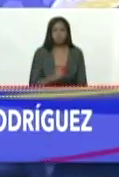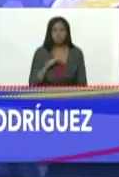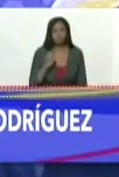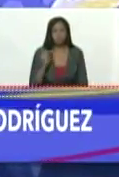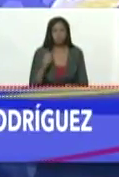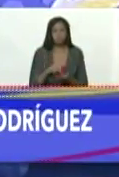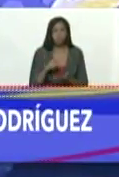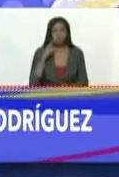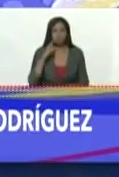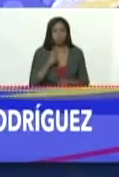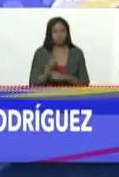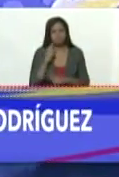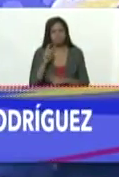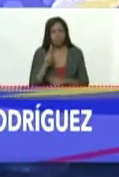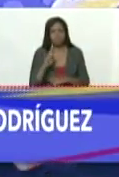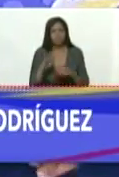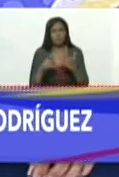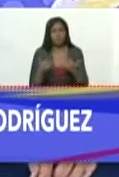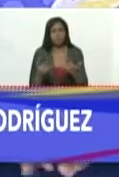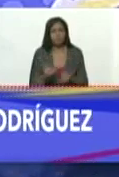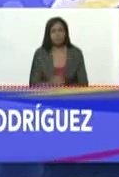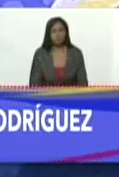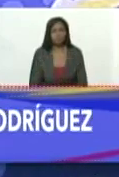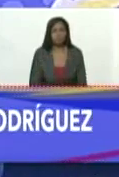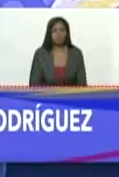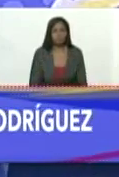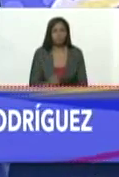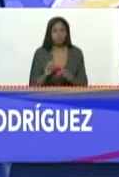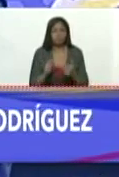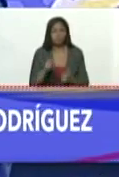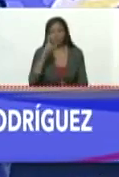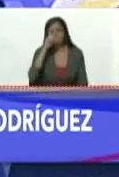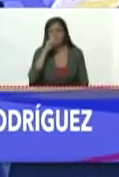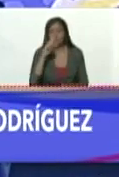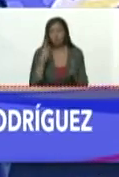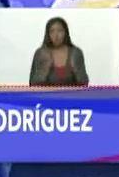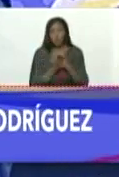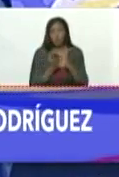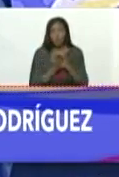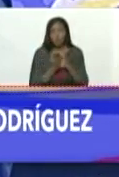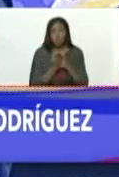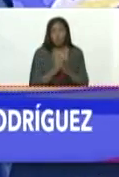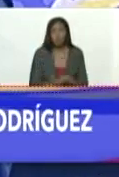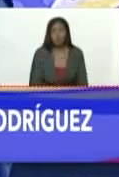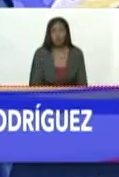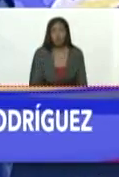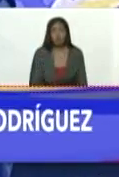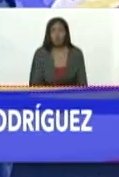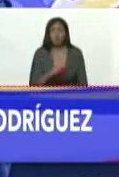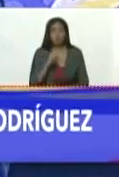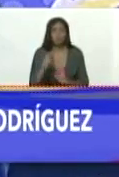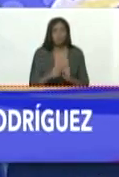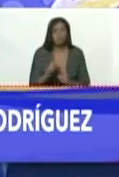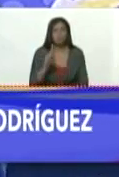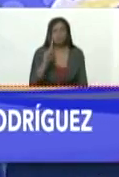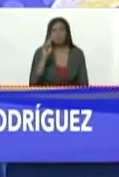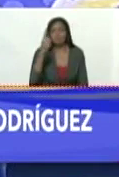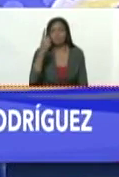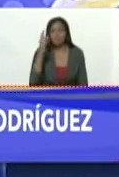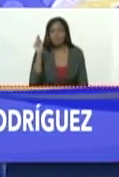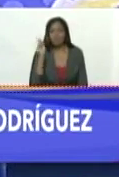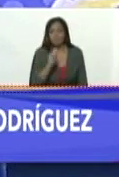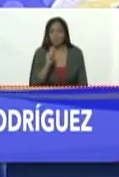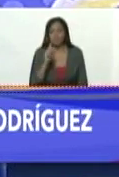a propósito de el inicio del año escolar, está apenas cumpliendo el primer mes de inicio del año